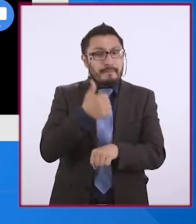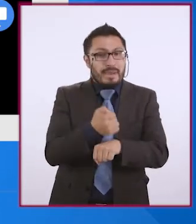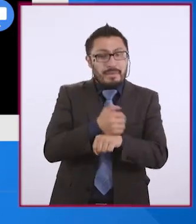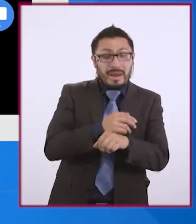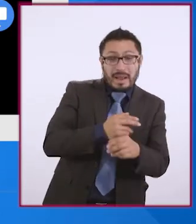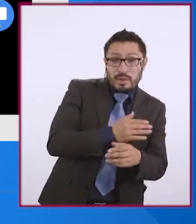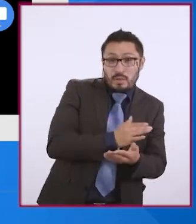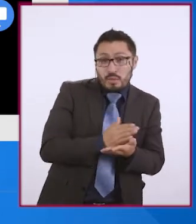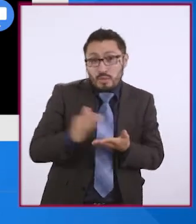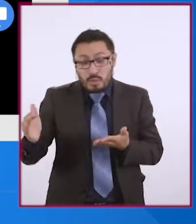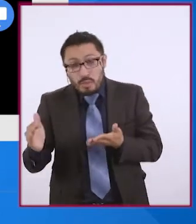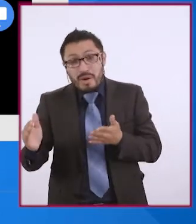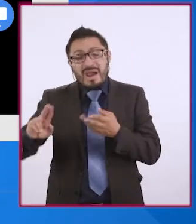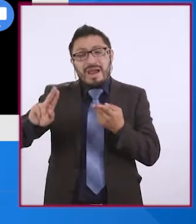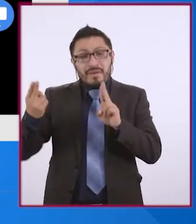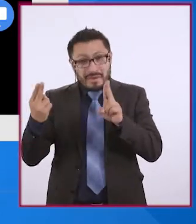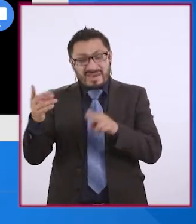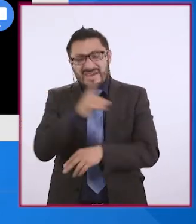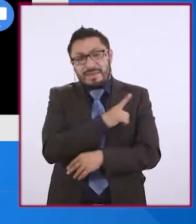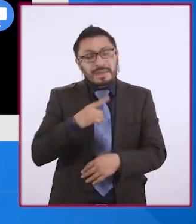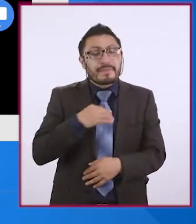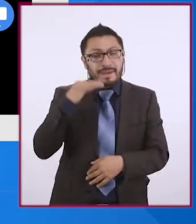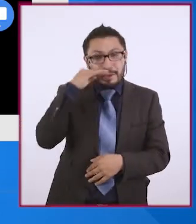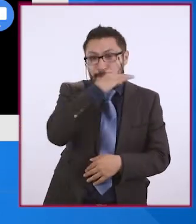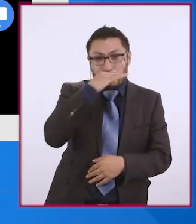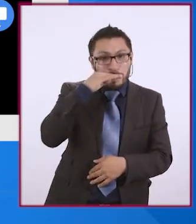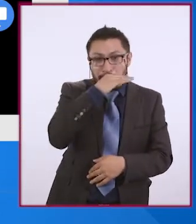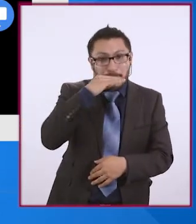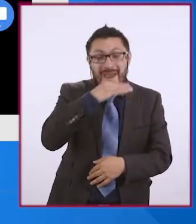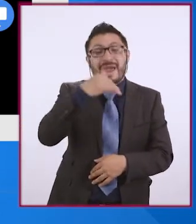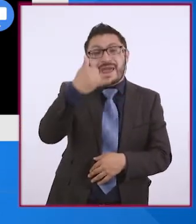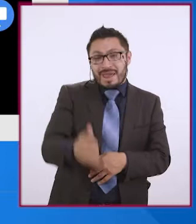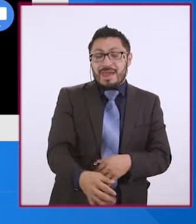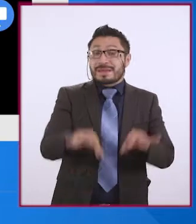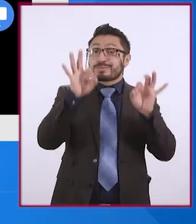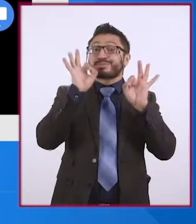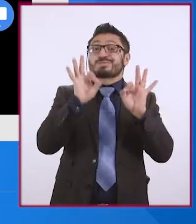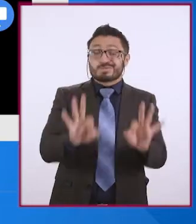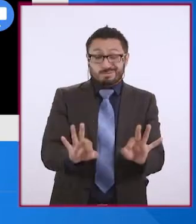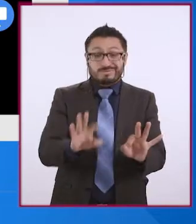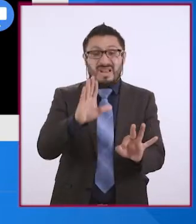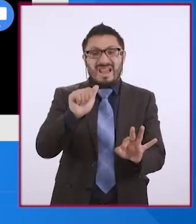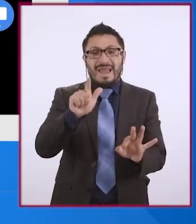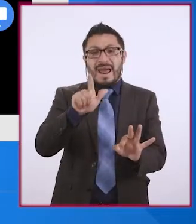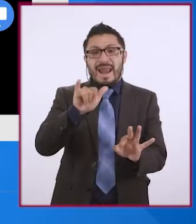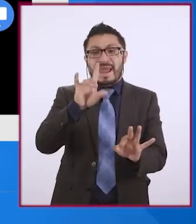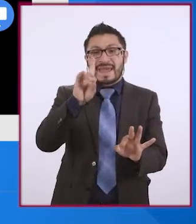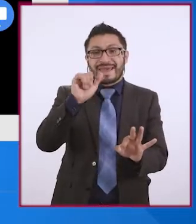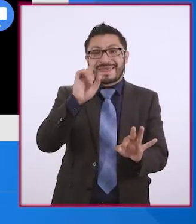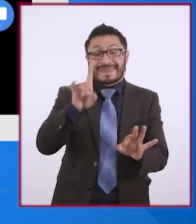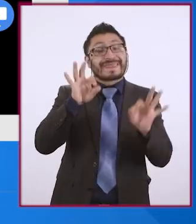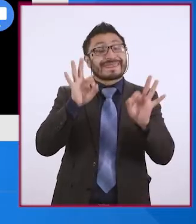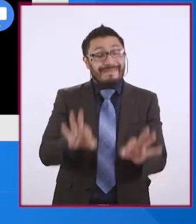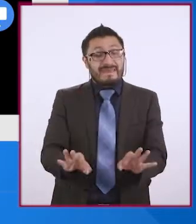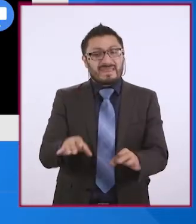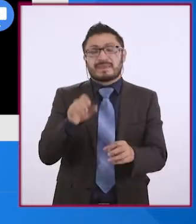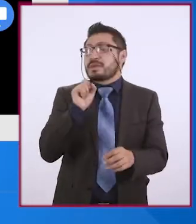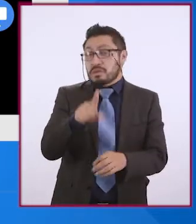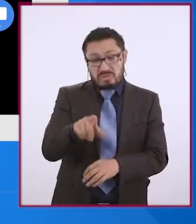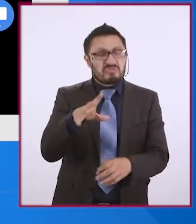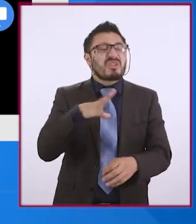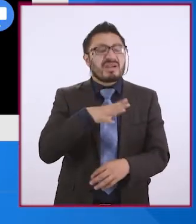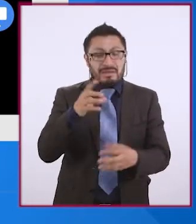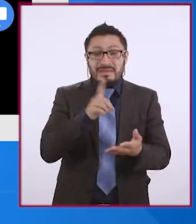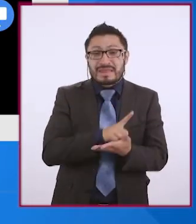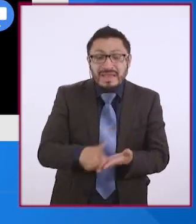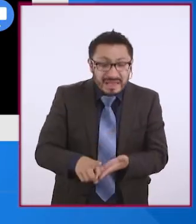universidad, que debe ser gratuita y además de calidad. También tienen derecho a